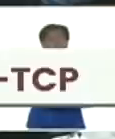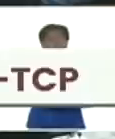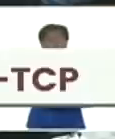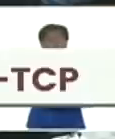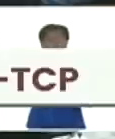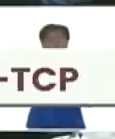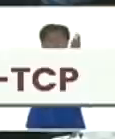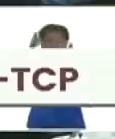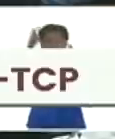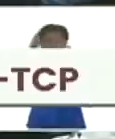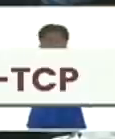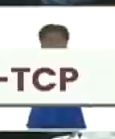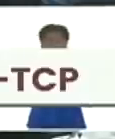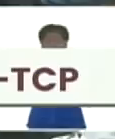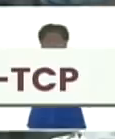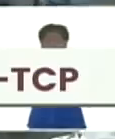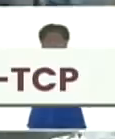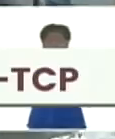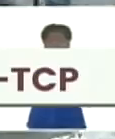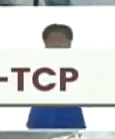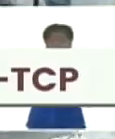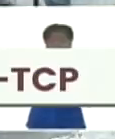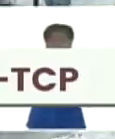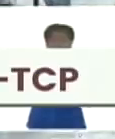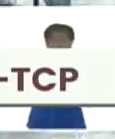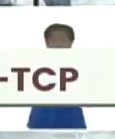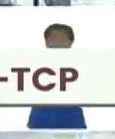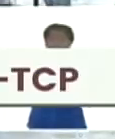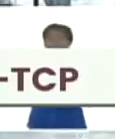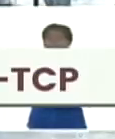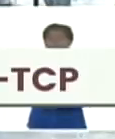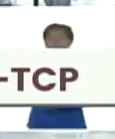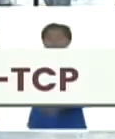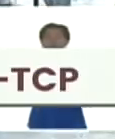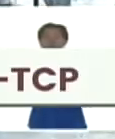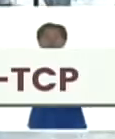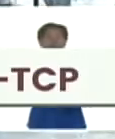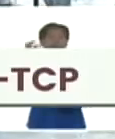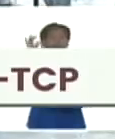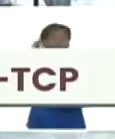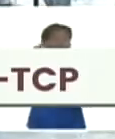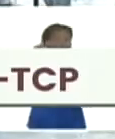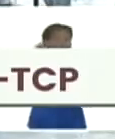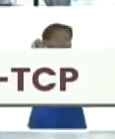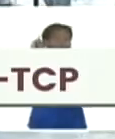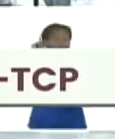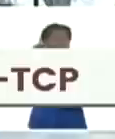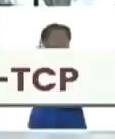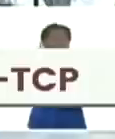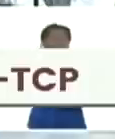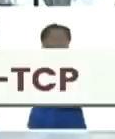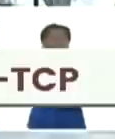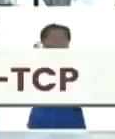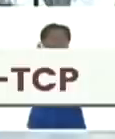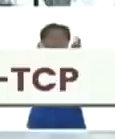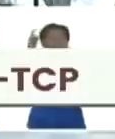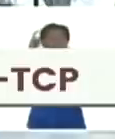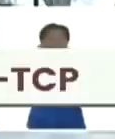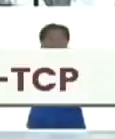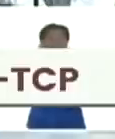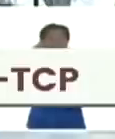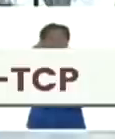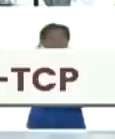Chávez, que el pueblo revirtió con toda su fortaleza. Es decir,